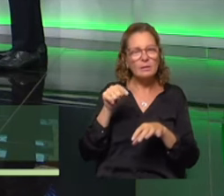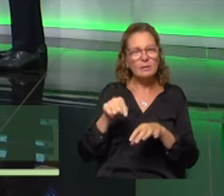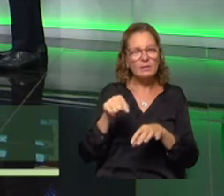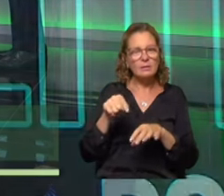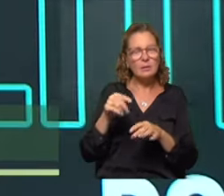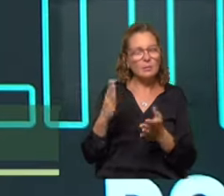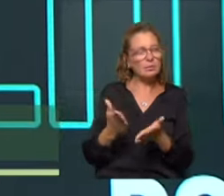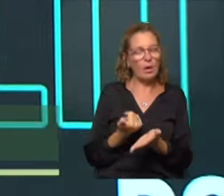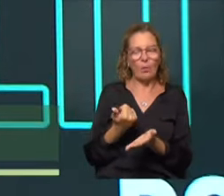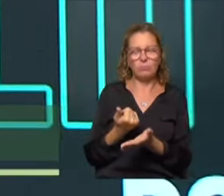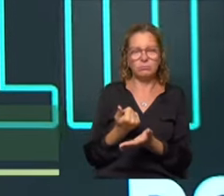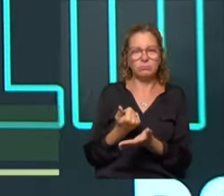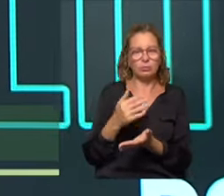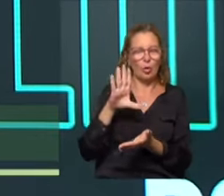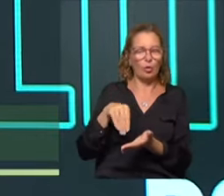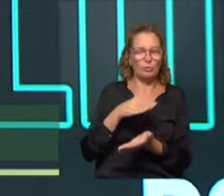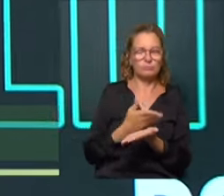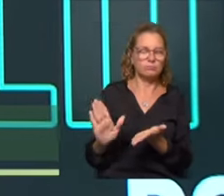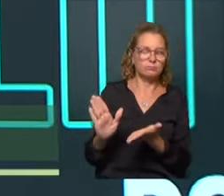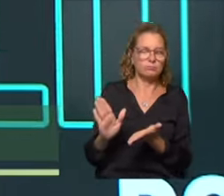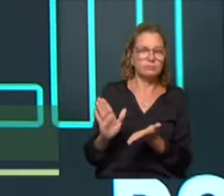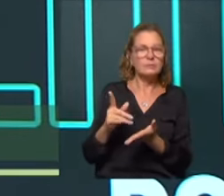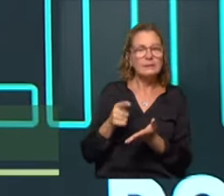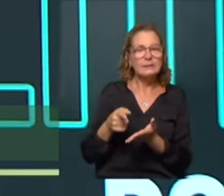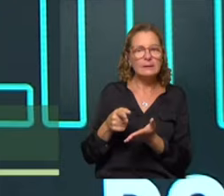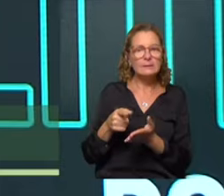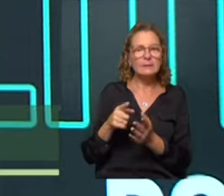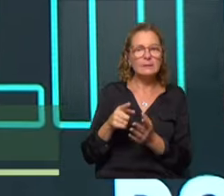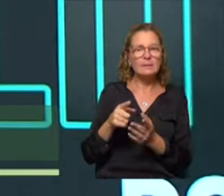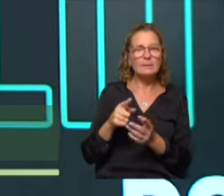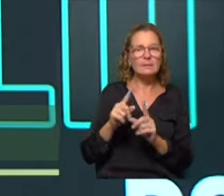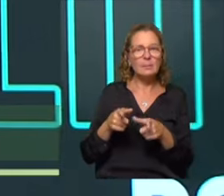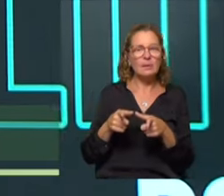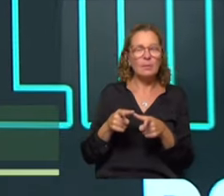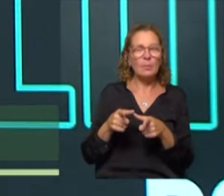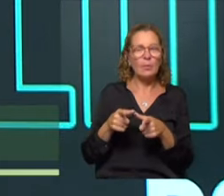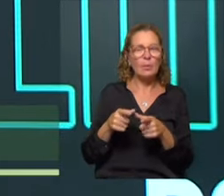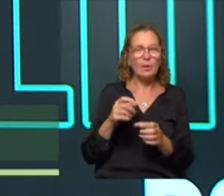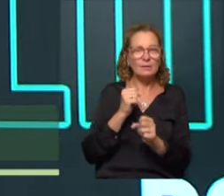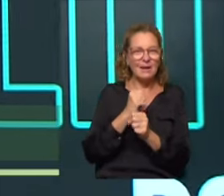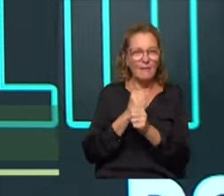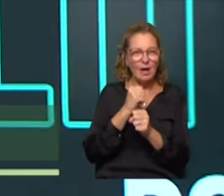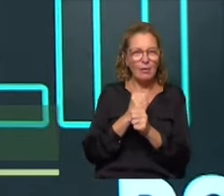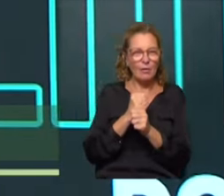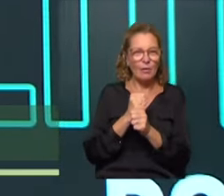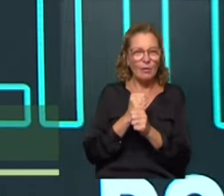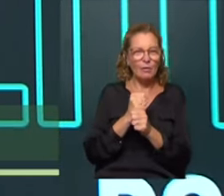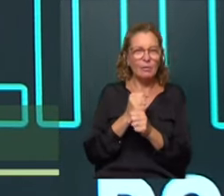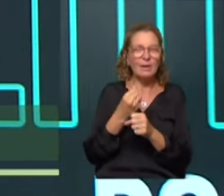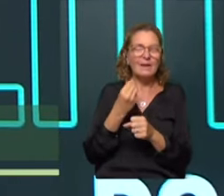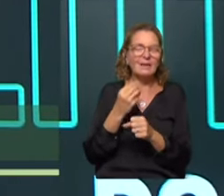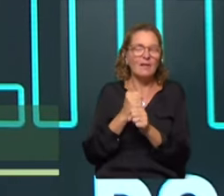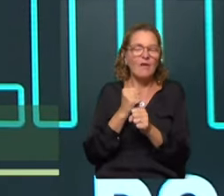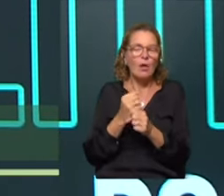lo obvió totalmente. Tampoco en cuanto a la cantidad de empleos generados, qué tipo de empleos se